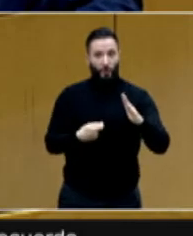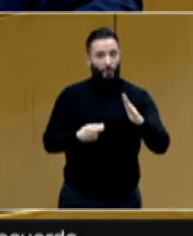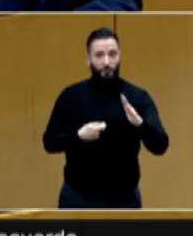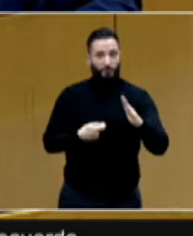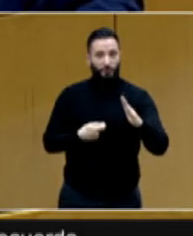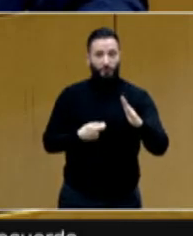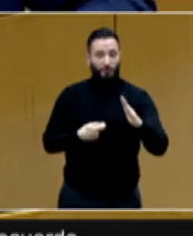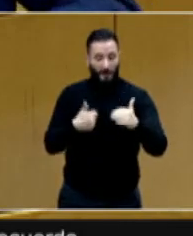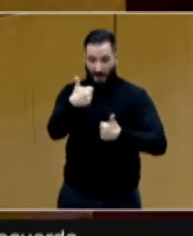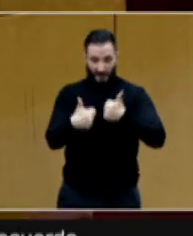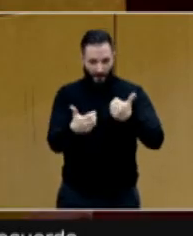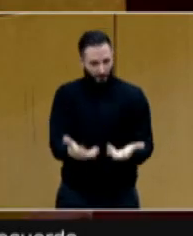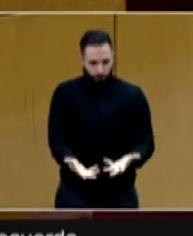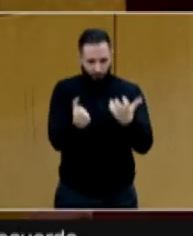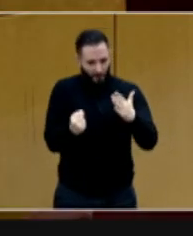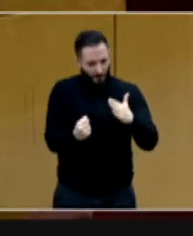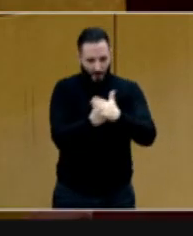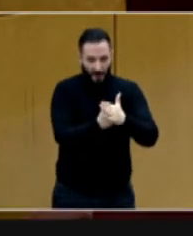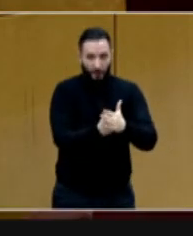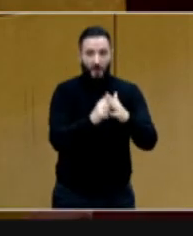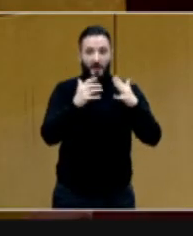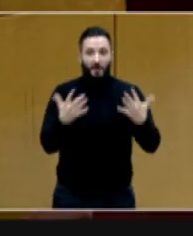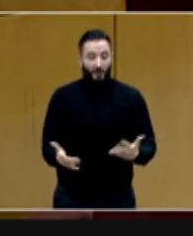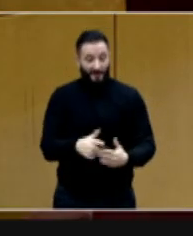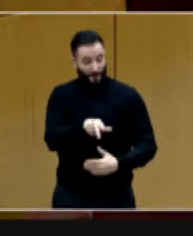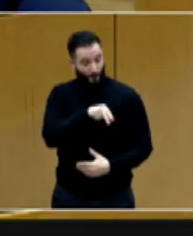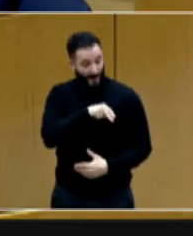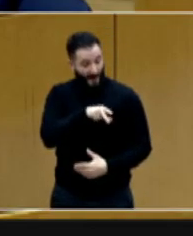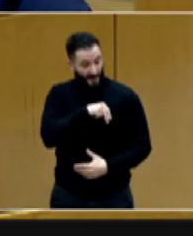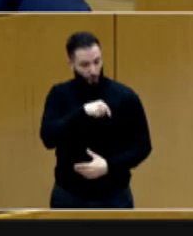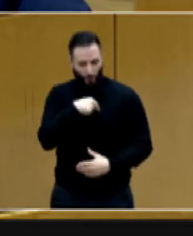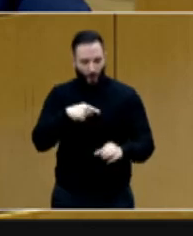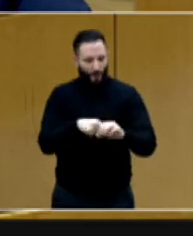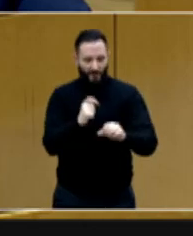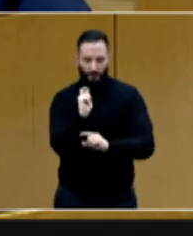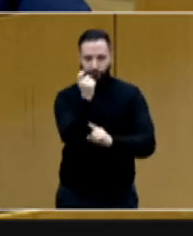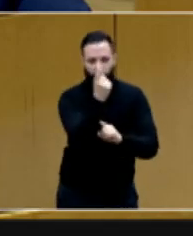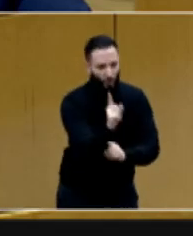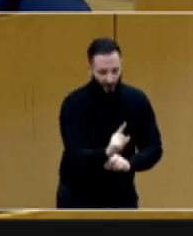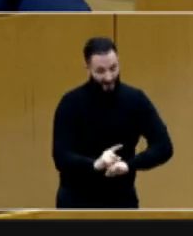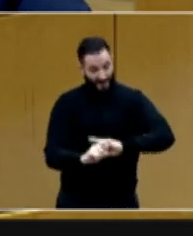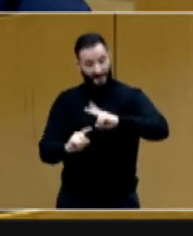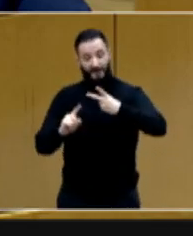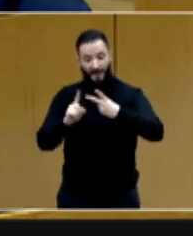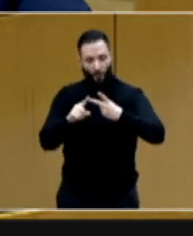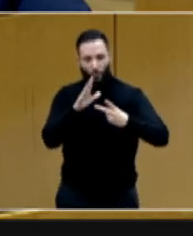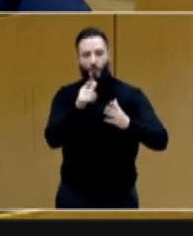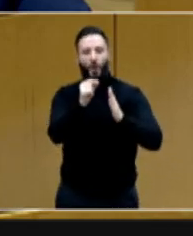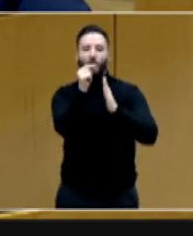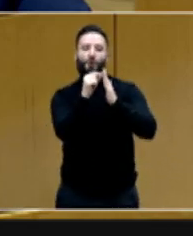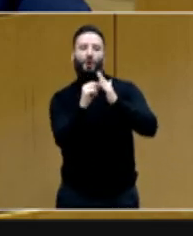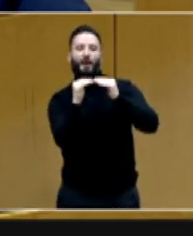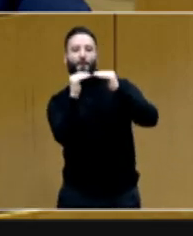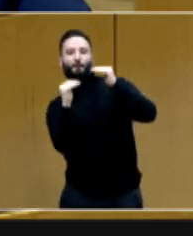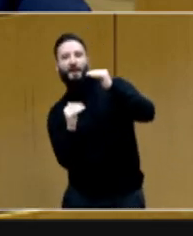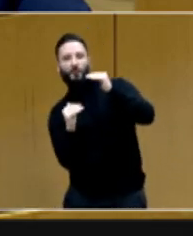aprobé el examen al máximo Entonces por culpa de esos méritos no pude conseguir la plaza la siguiente vez fue porque saqué menos nota pero ya